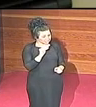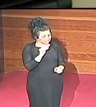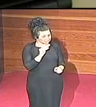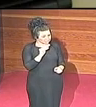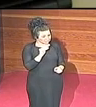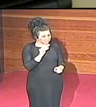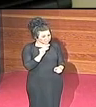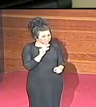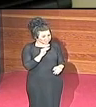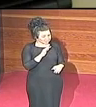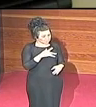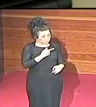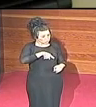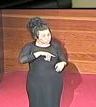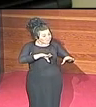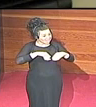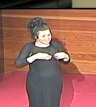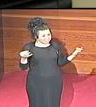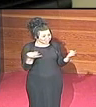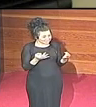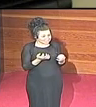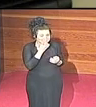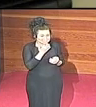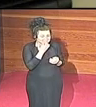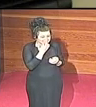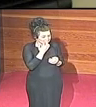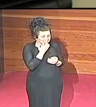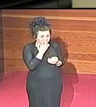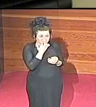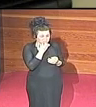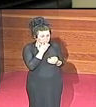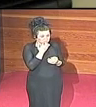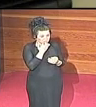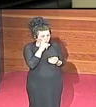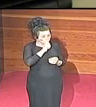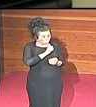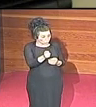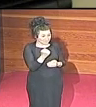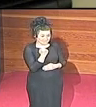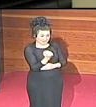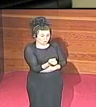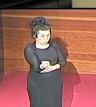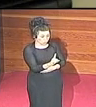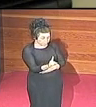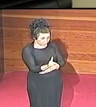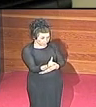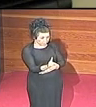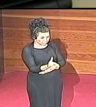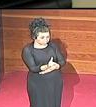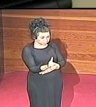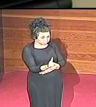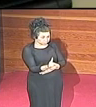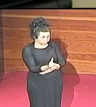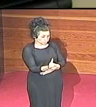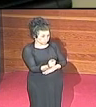para los ucranianos, si no seguimos apoyándoles en todos los ámbitos, empezando por el militar.